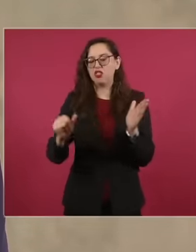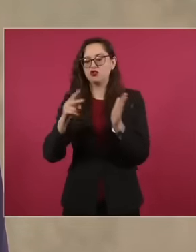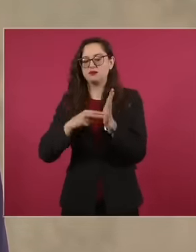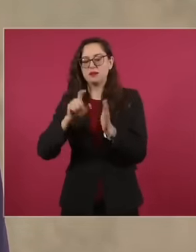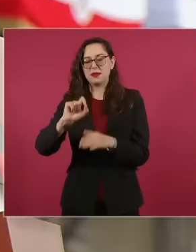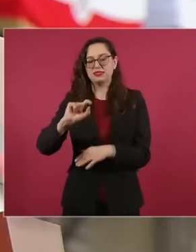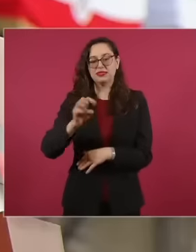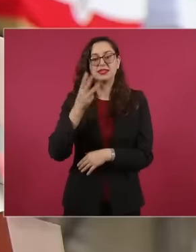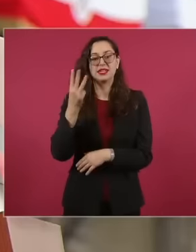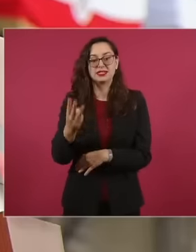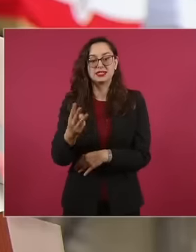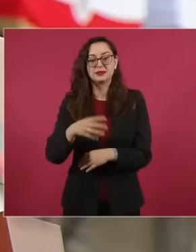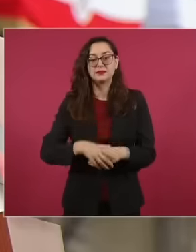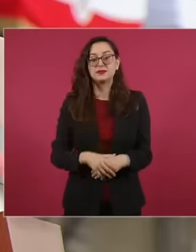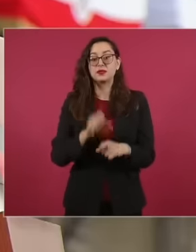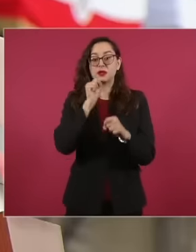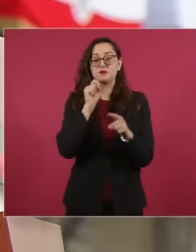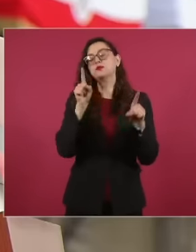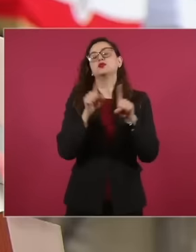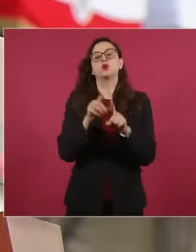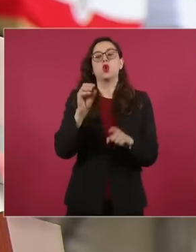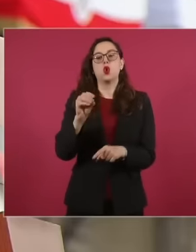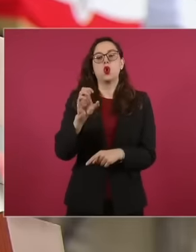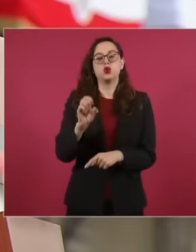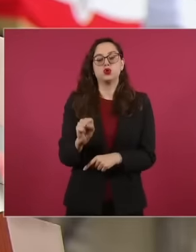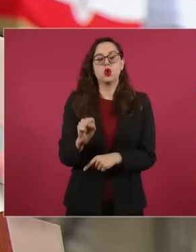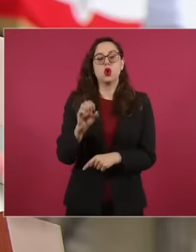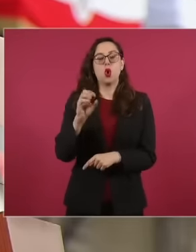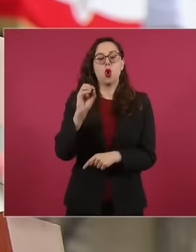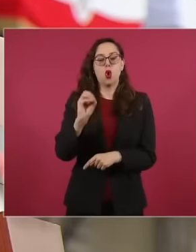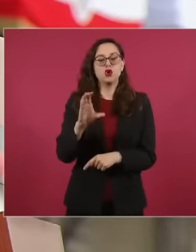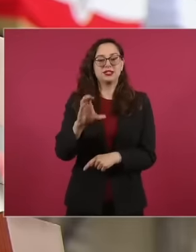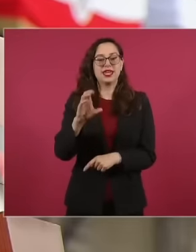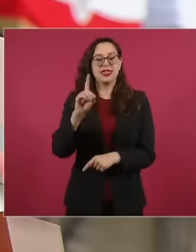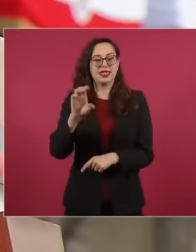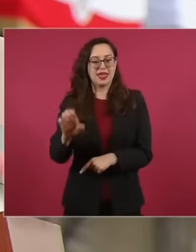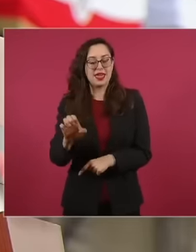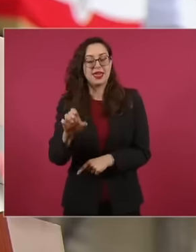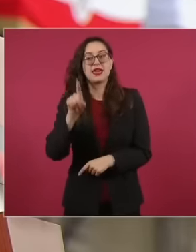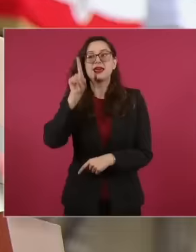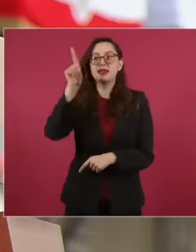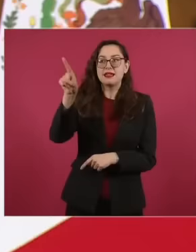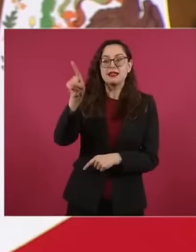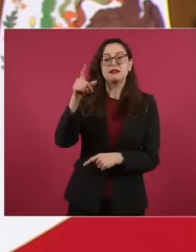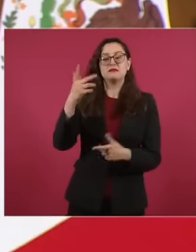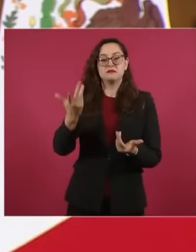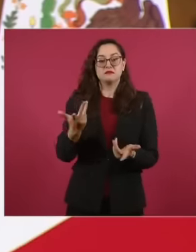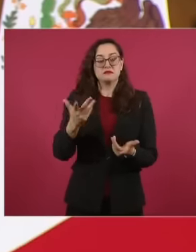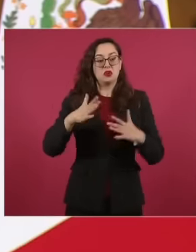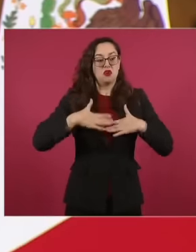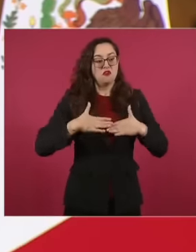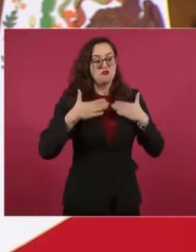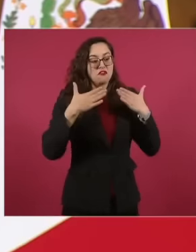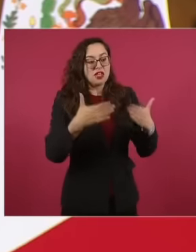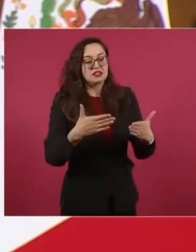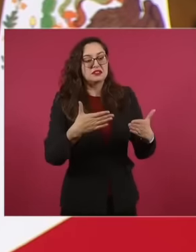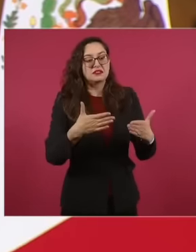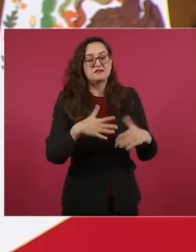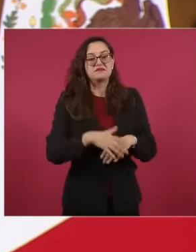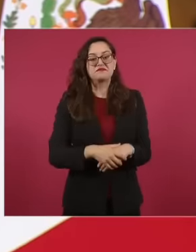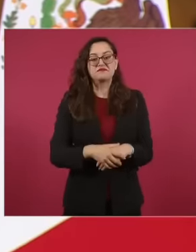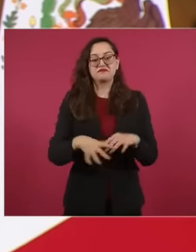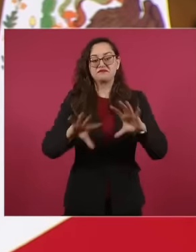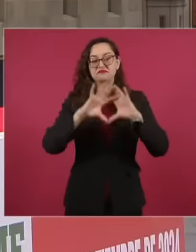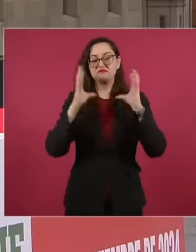de acuerdo a la OCDE, en materia de confianza de la sociedad, ocupamos el tercer lugar